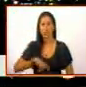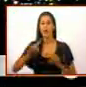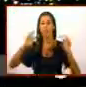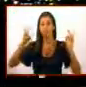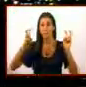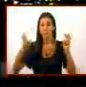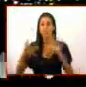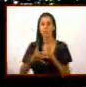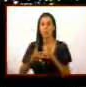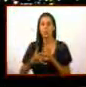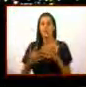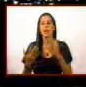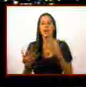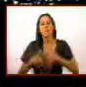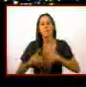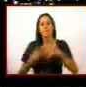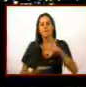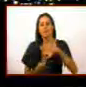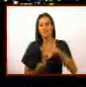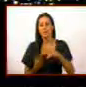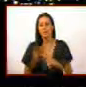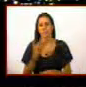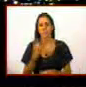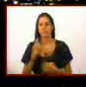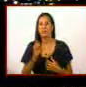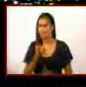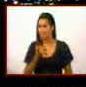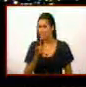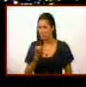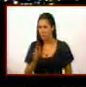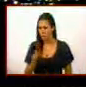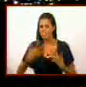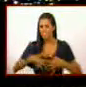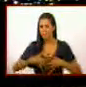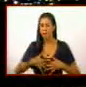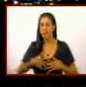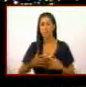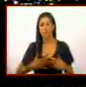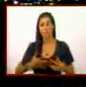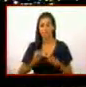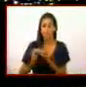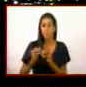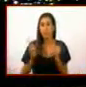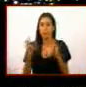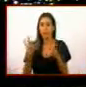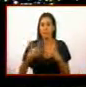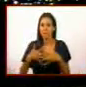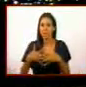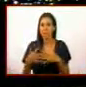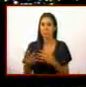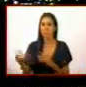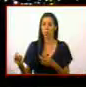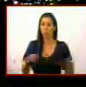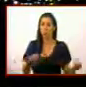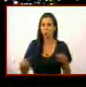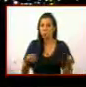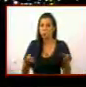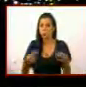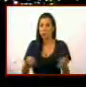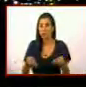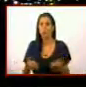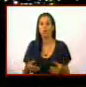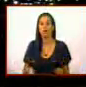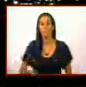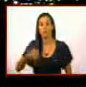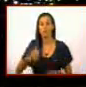materia tecnológica para las empresas básicas. En el caso de Sidor, se tiene previsto instalar y construir nuevas maquinarias de colada continua que aumentarían